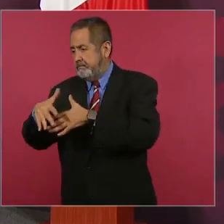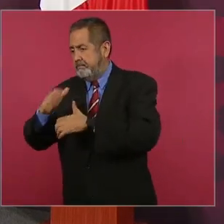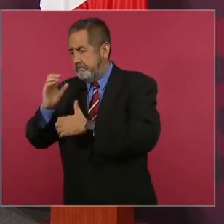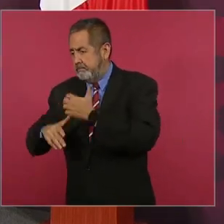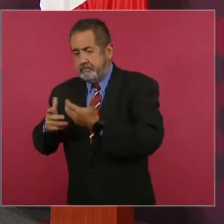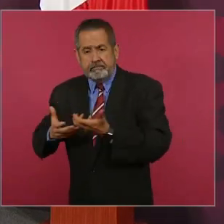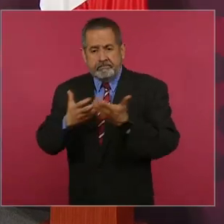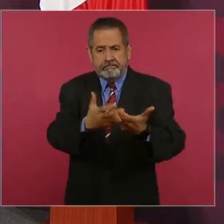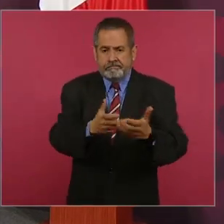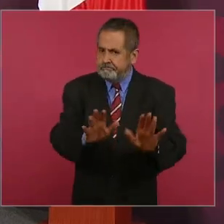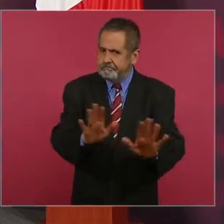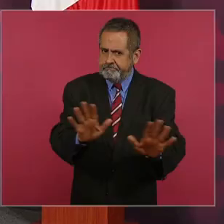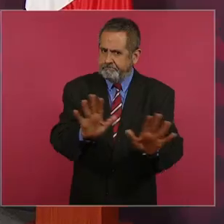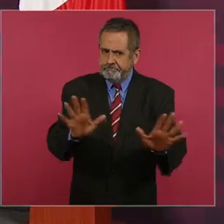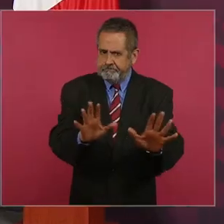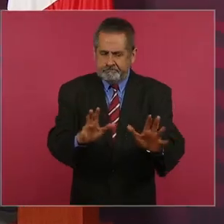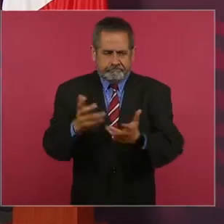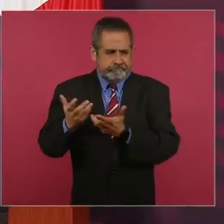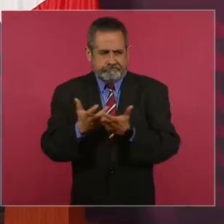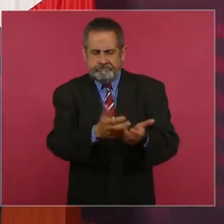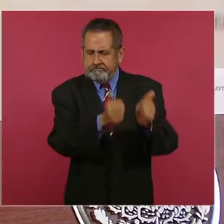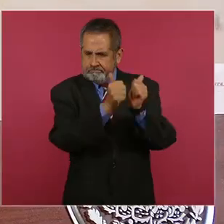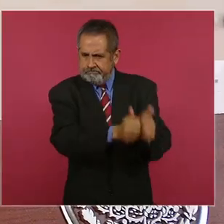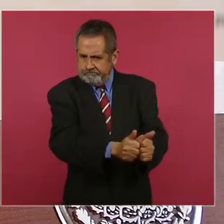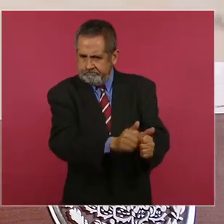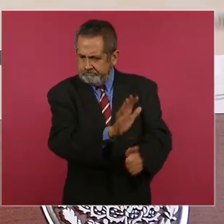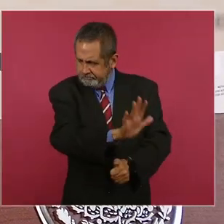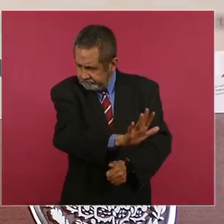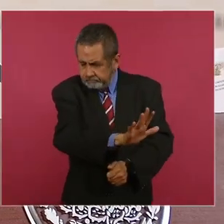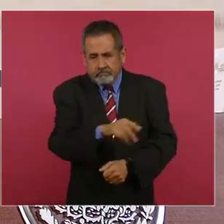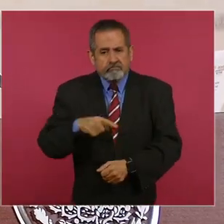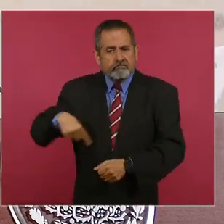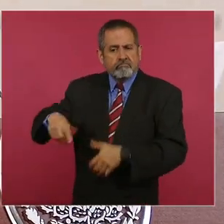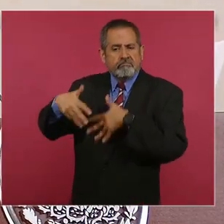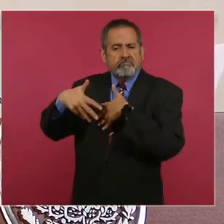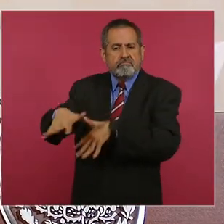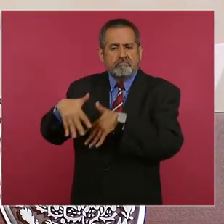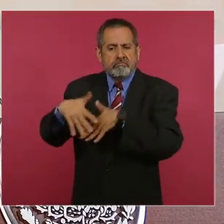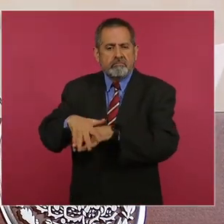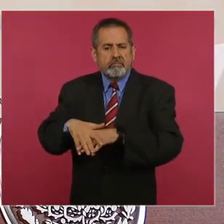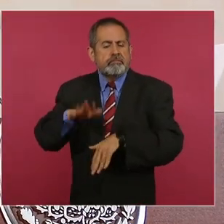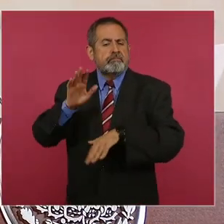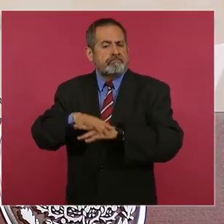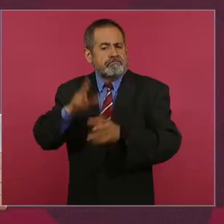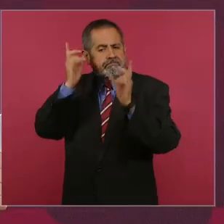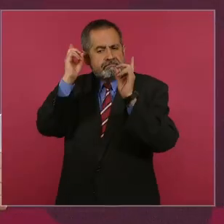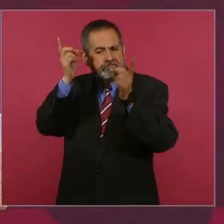y el desfile lo que va a haber más son jinetes